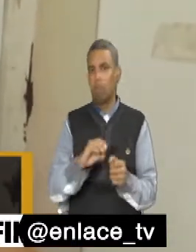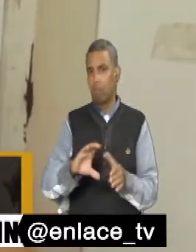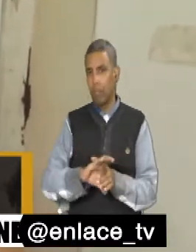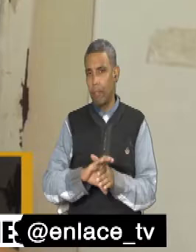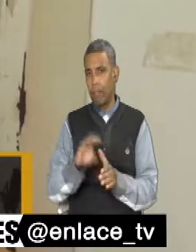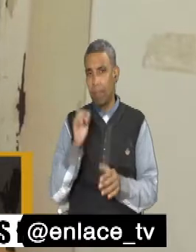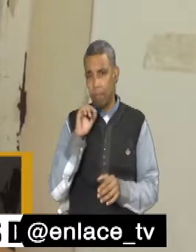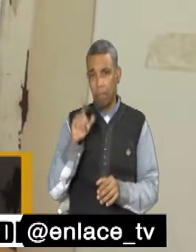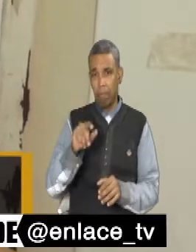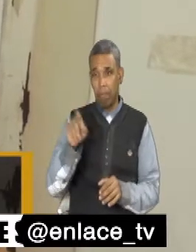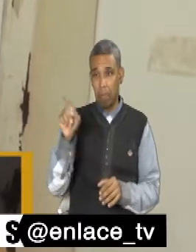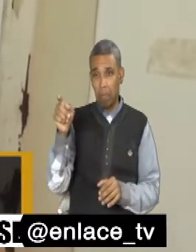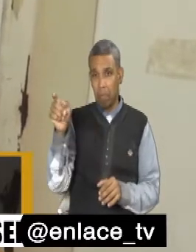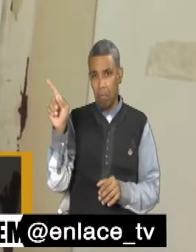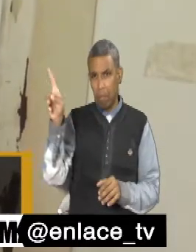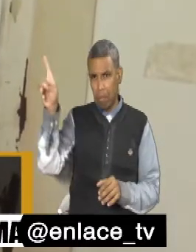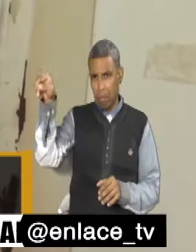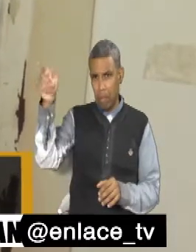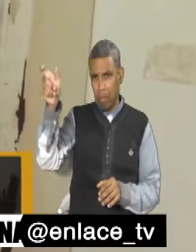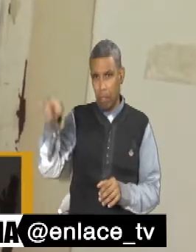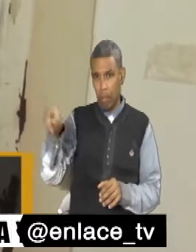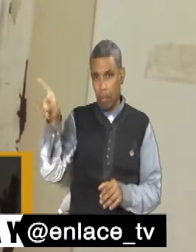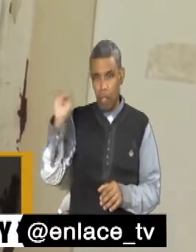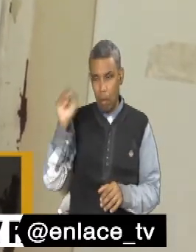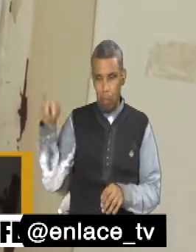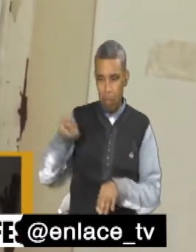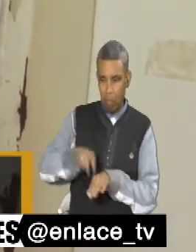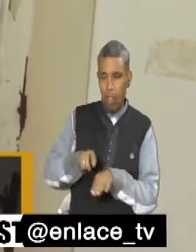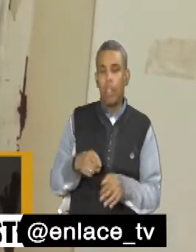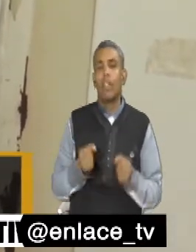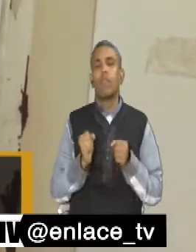y ya se iba a devolver, y él dice que iba,